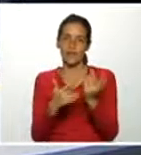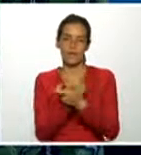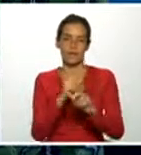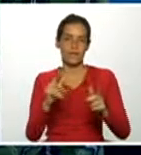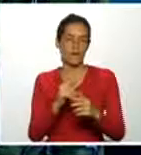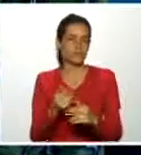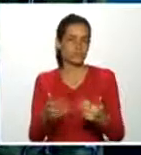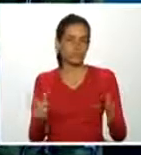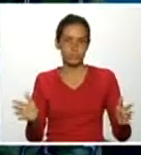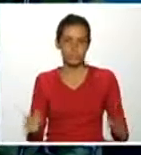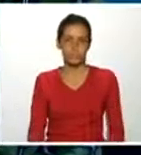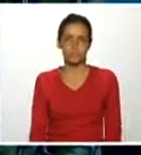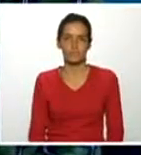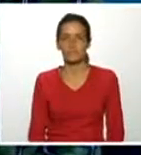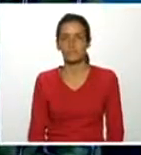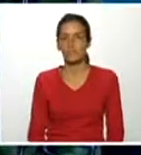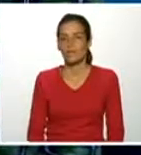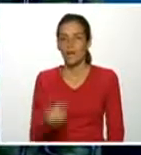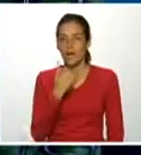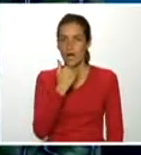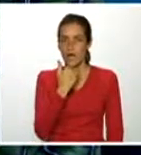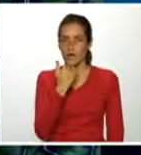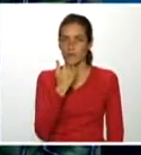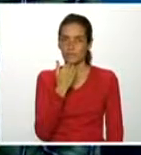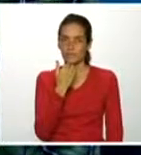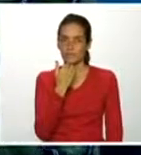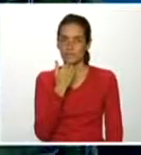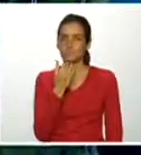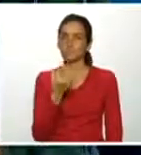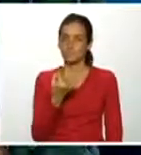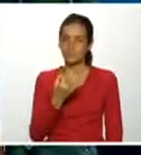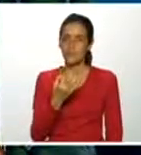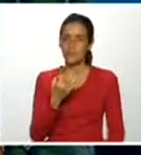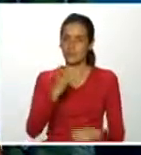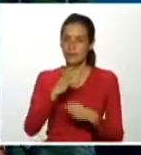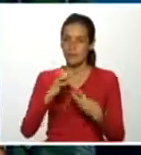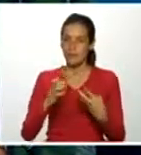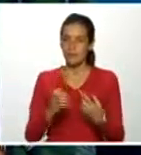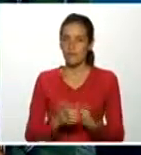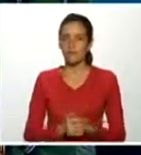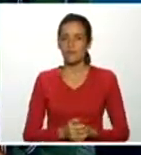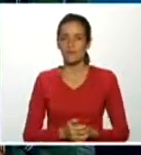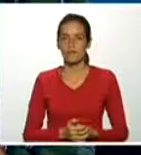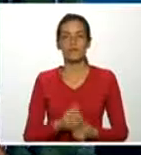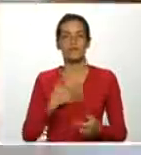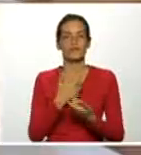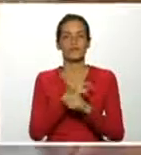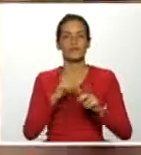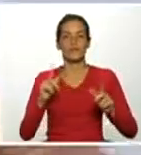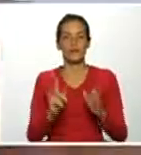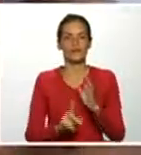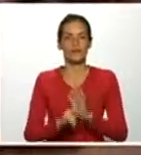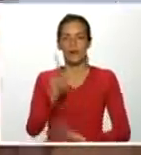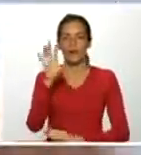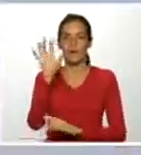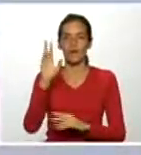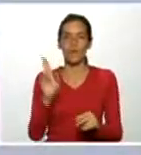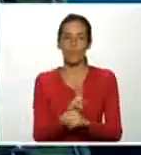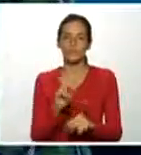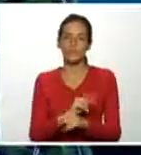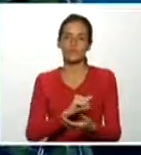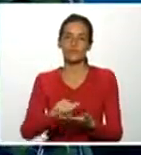estándares abiertos. Entonces, es un asunto de carácter estratégico para la soberanía, para el desarrollo de la nación, que se